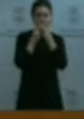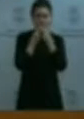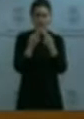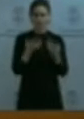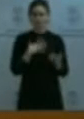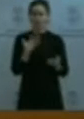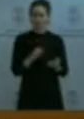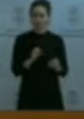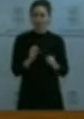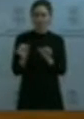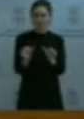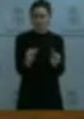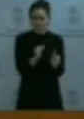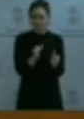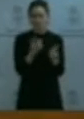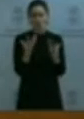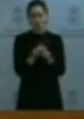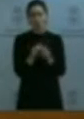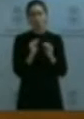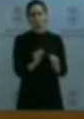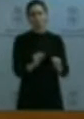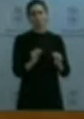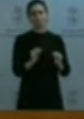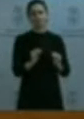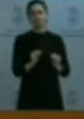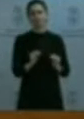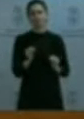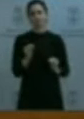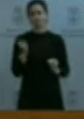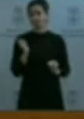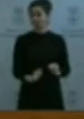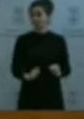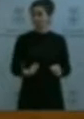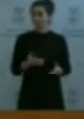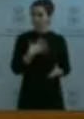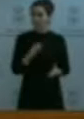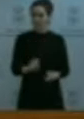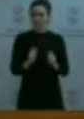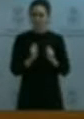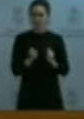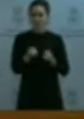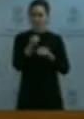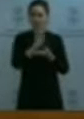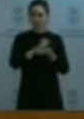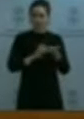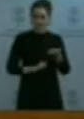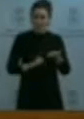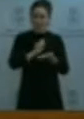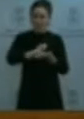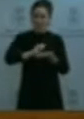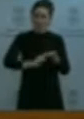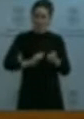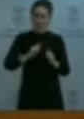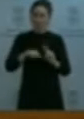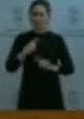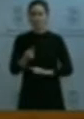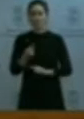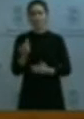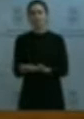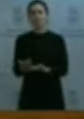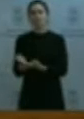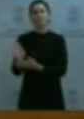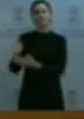su profesionalidad, proporcionará un informe pericial que luego se podrá demostrar en juicio, como ya se ha dicho aquí también. Por